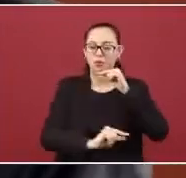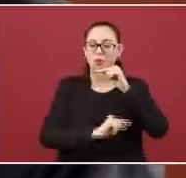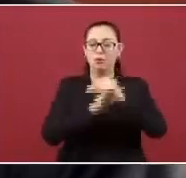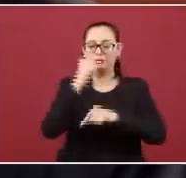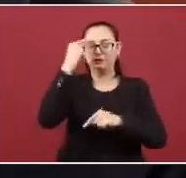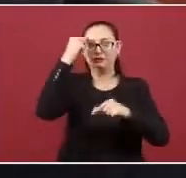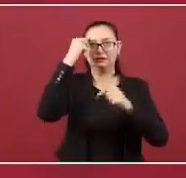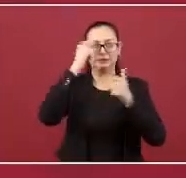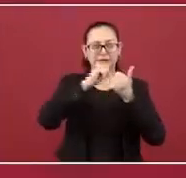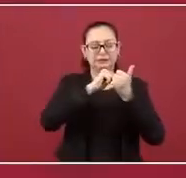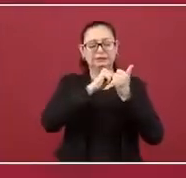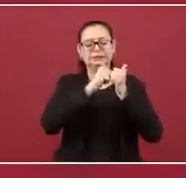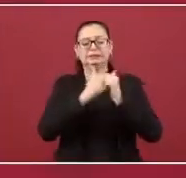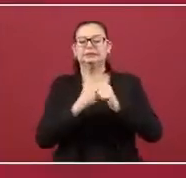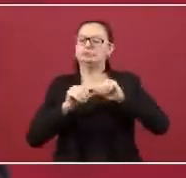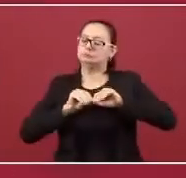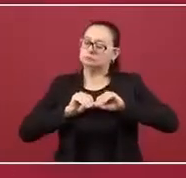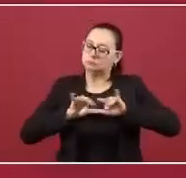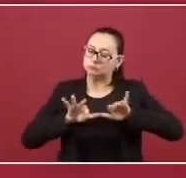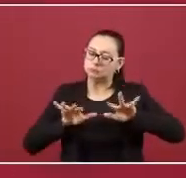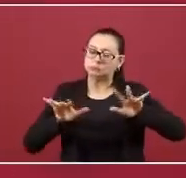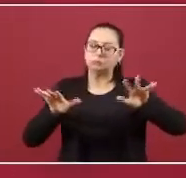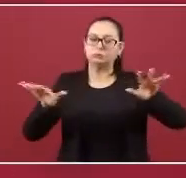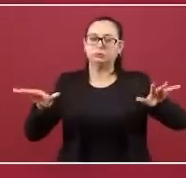eso estábamos cuando